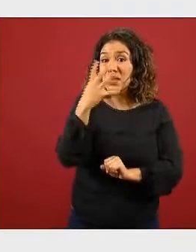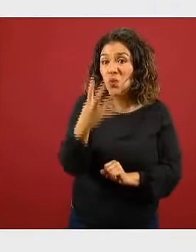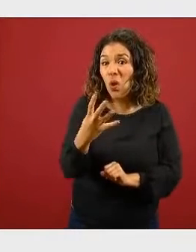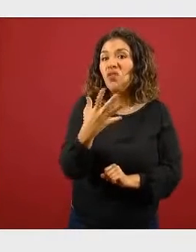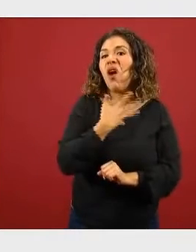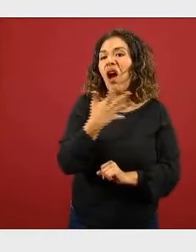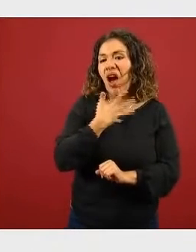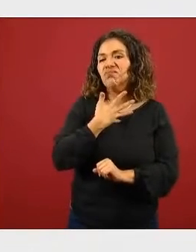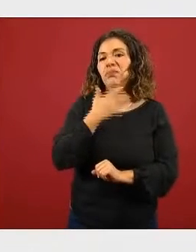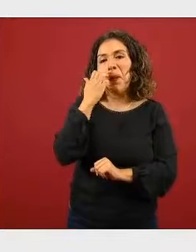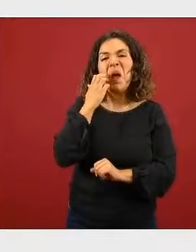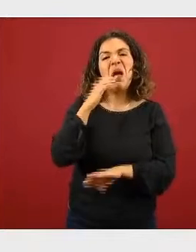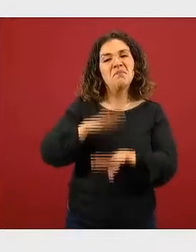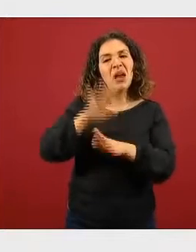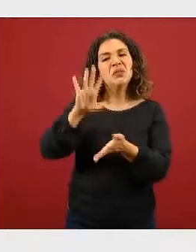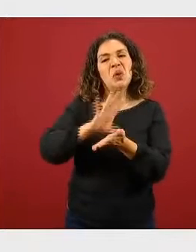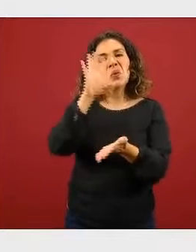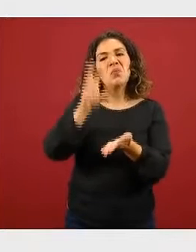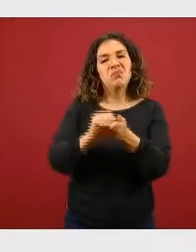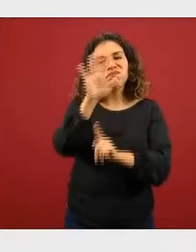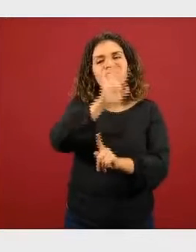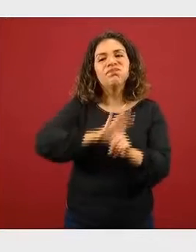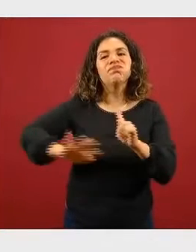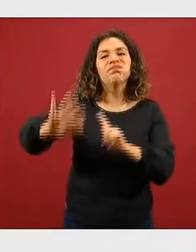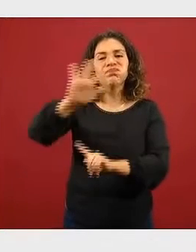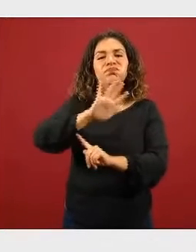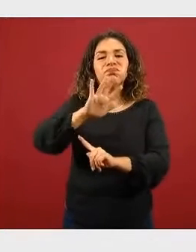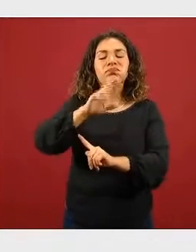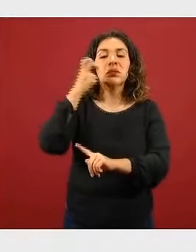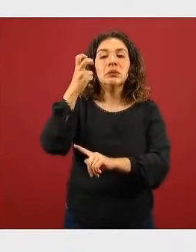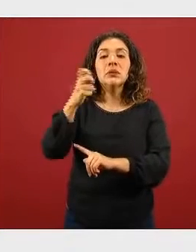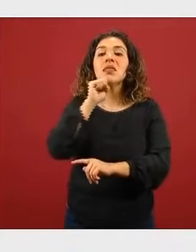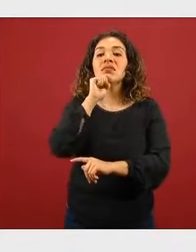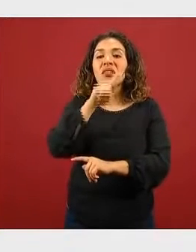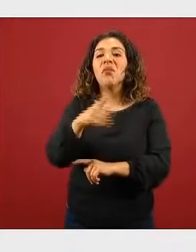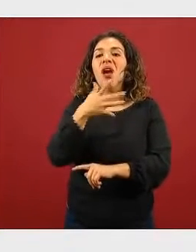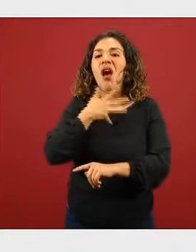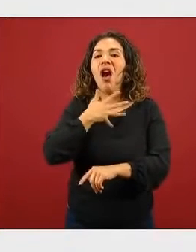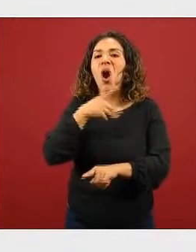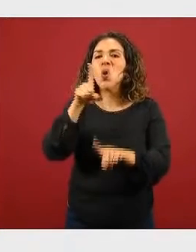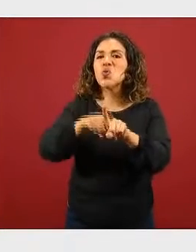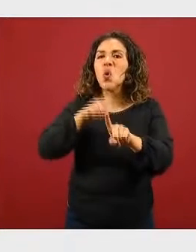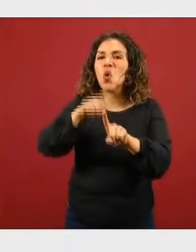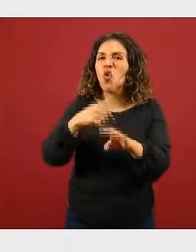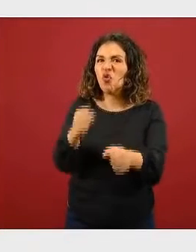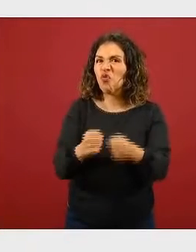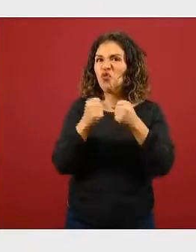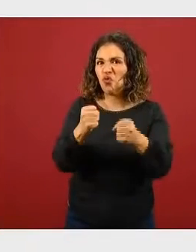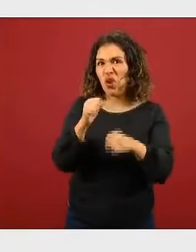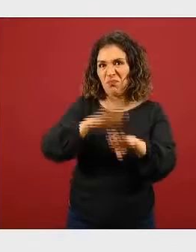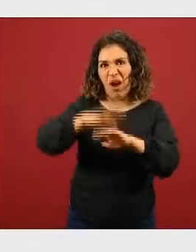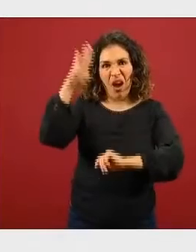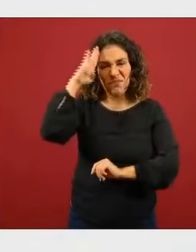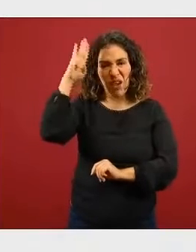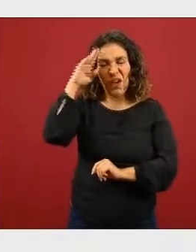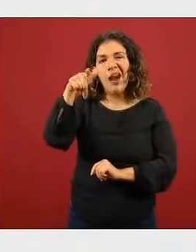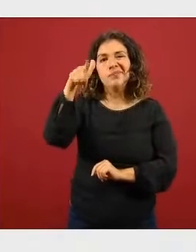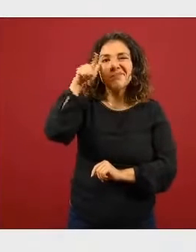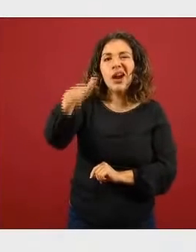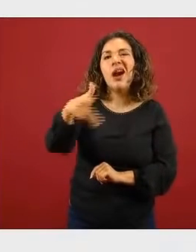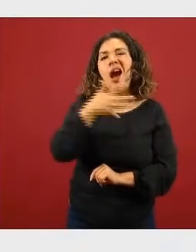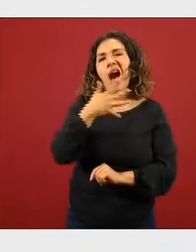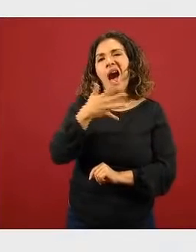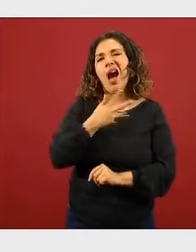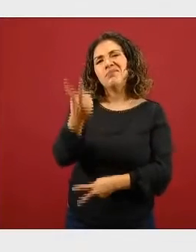una dispersión no solamente generalizada para el estado, sino también con colores muy intensos, lo que nos habla